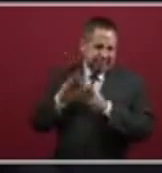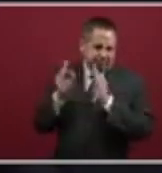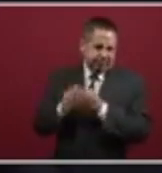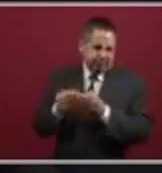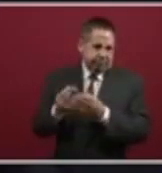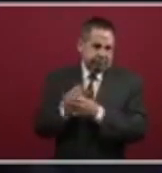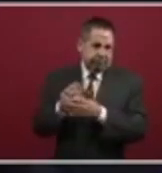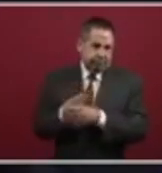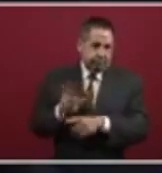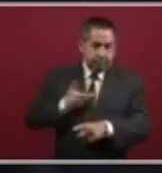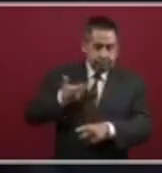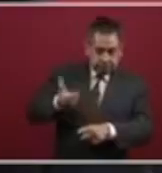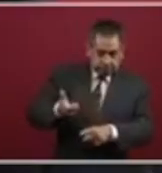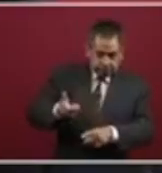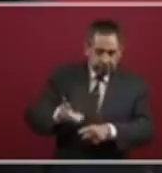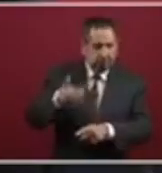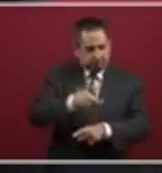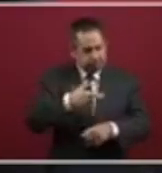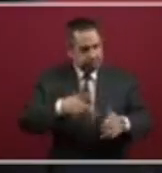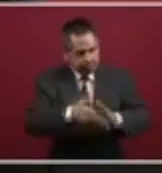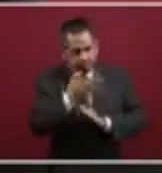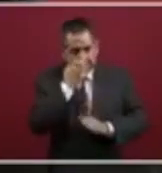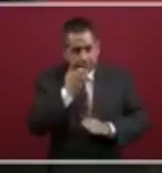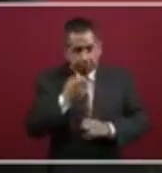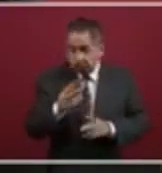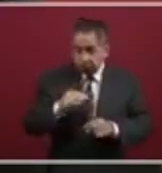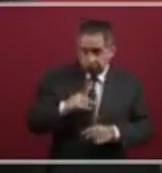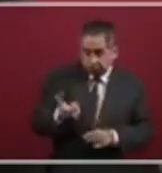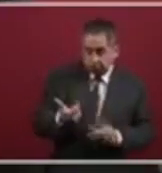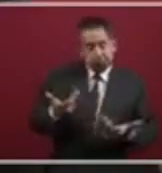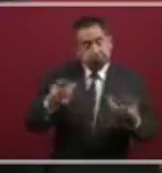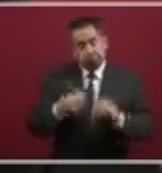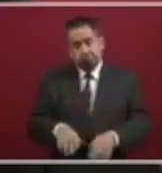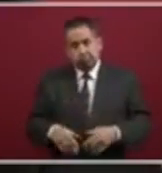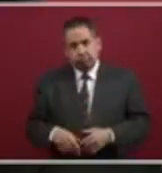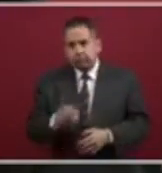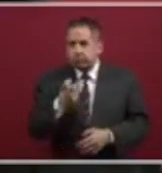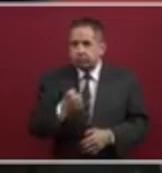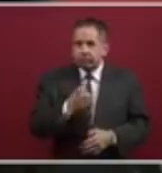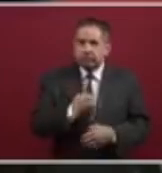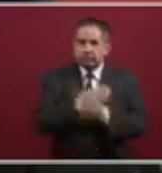original, afectar la educación pública.